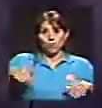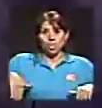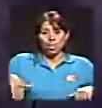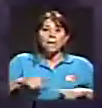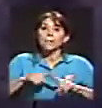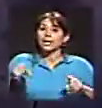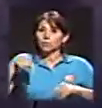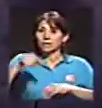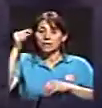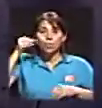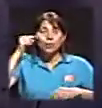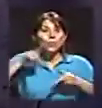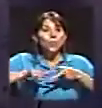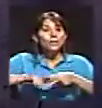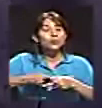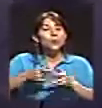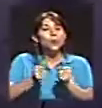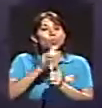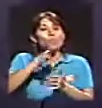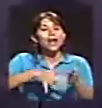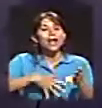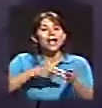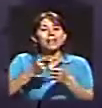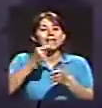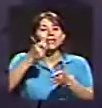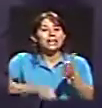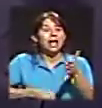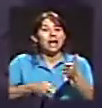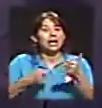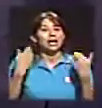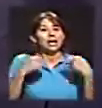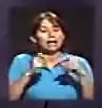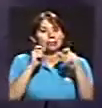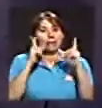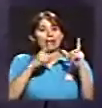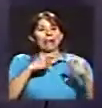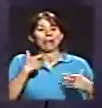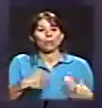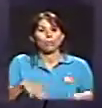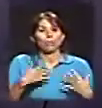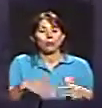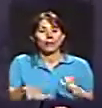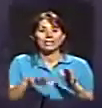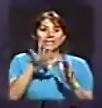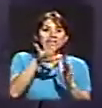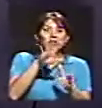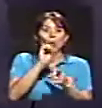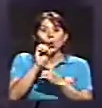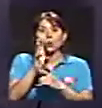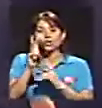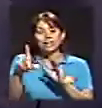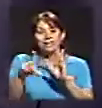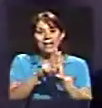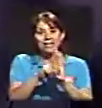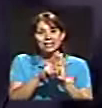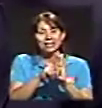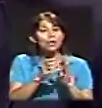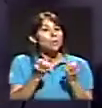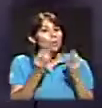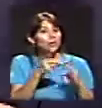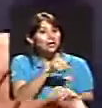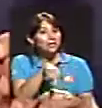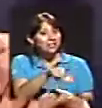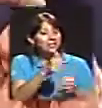agenda fiscal impresionante de 5 o 6 leyes. Y se aprobaron muchas de ellas, muchas muy